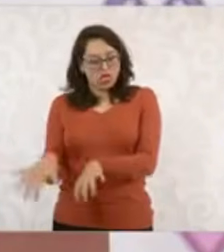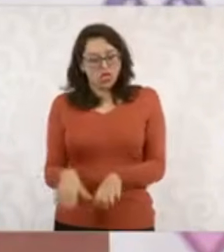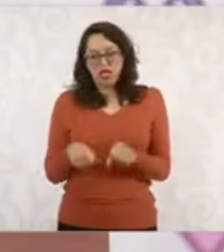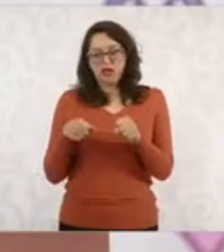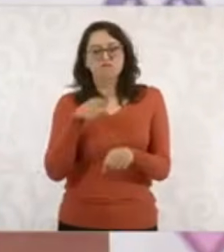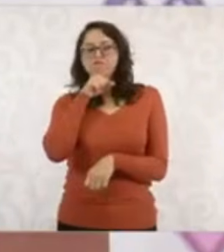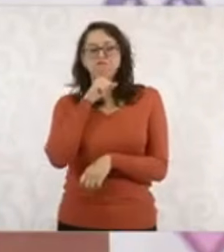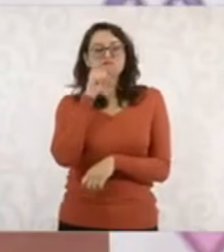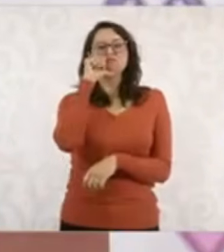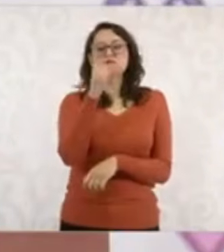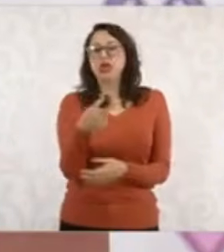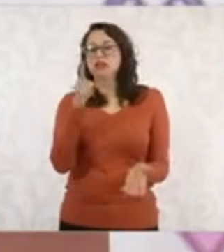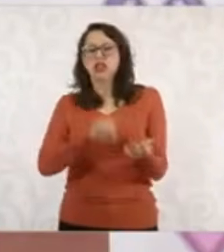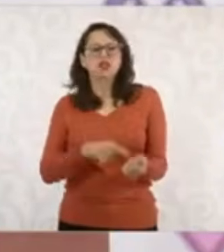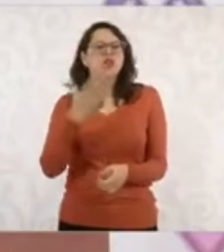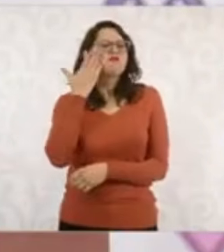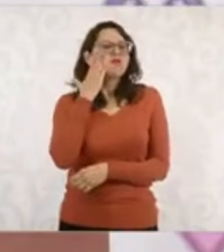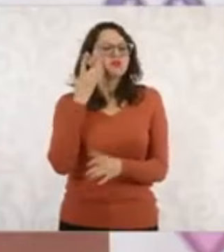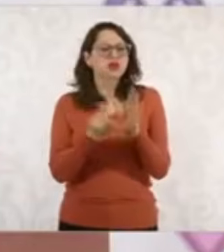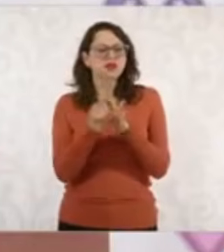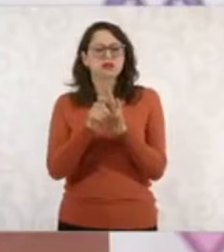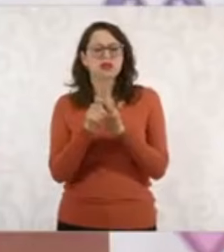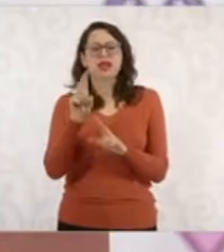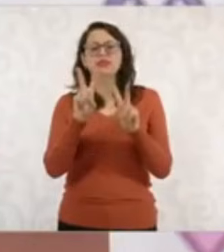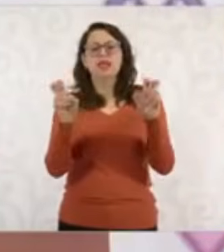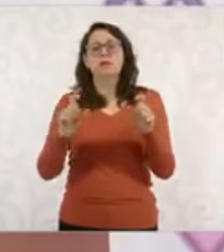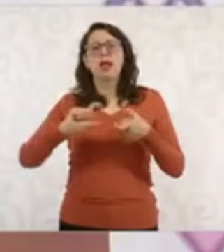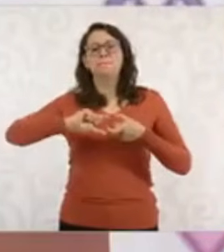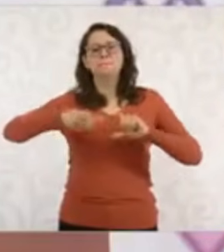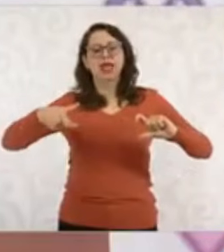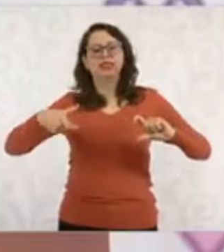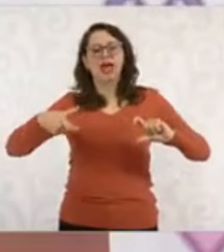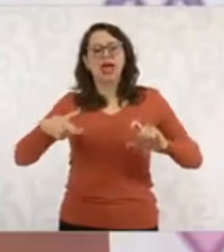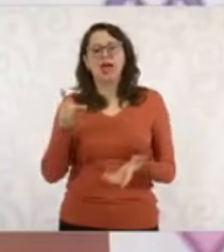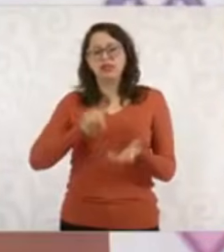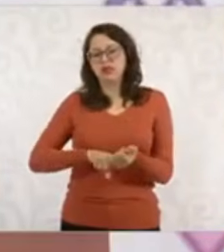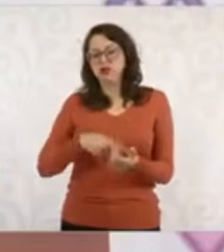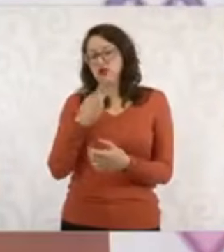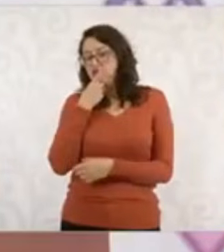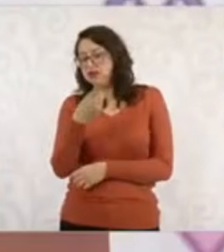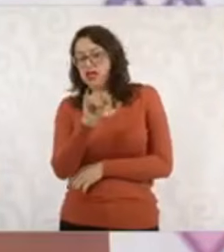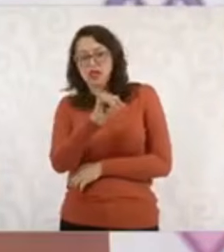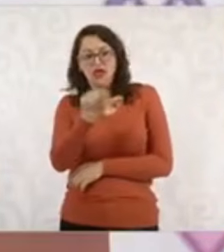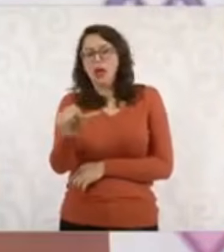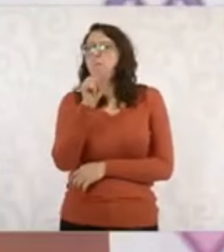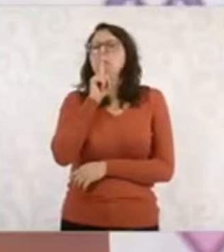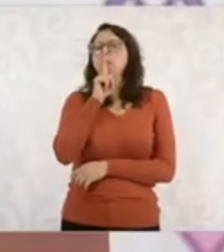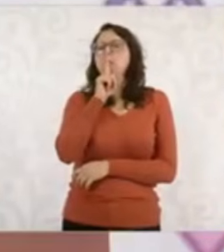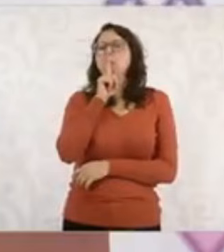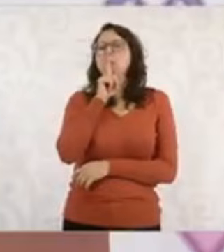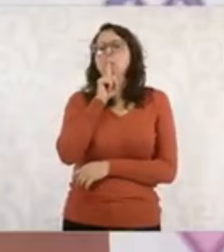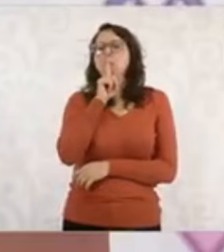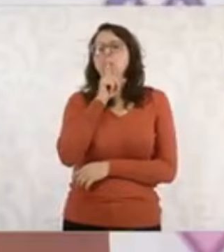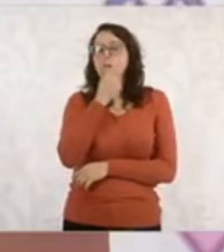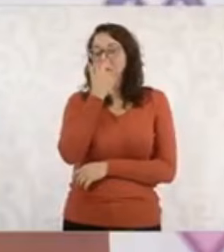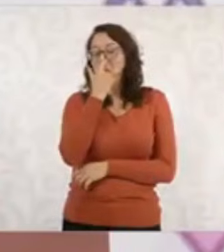Meta, creo que es de Facebook o de Instagram o algo así, ¿verdad?, que diga inteligencia artificial, que en todo caso pues es lo